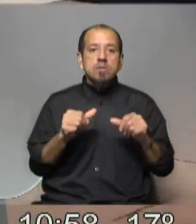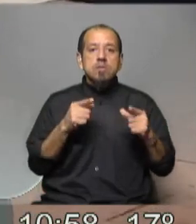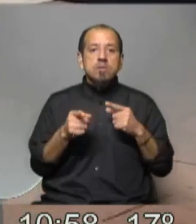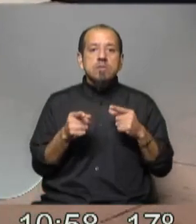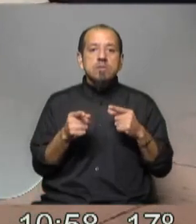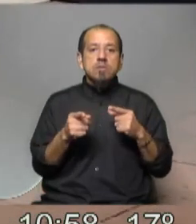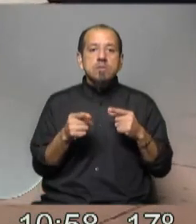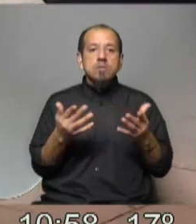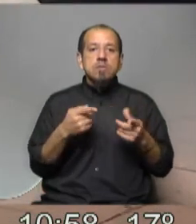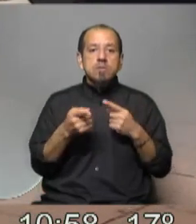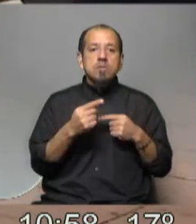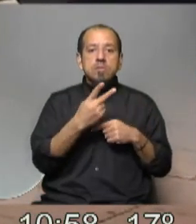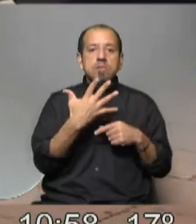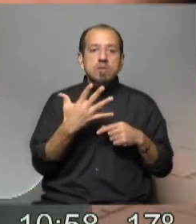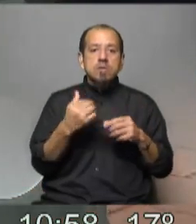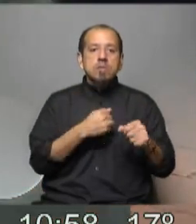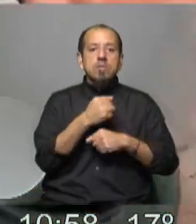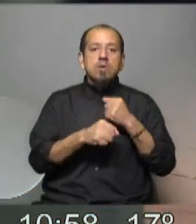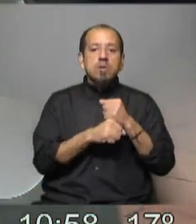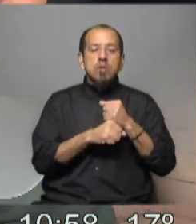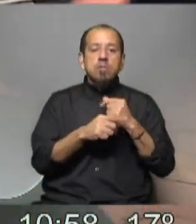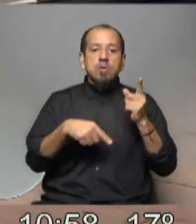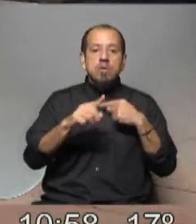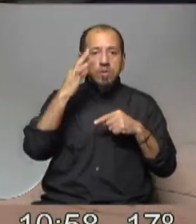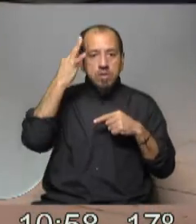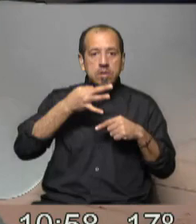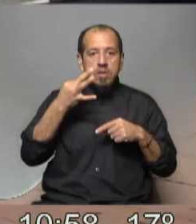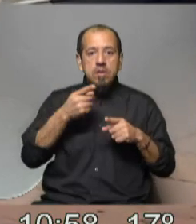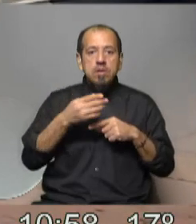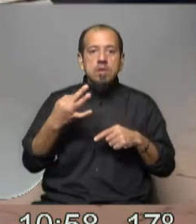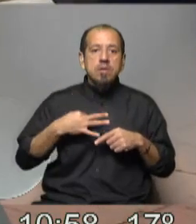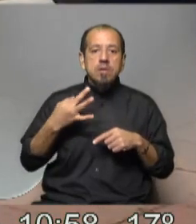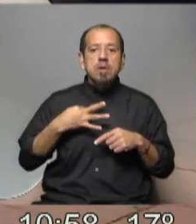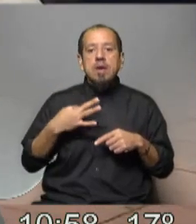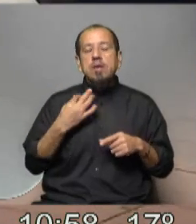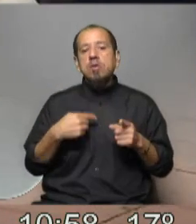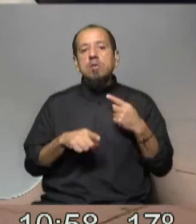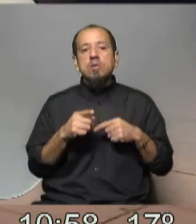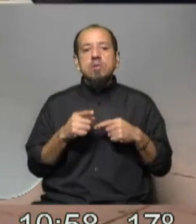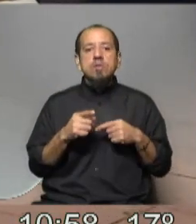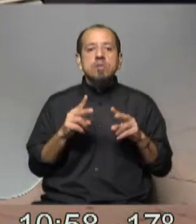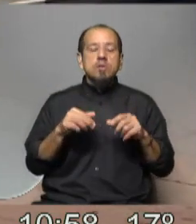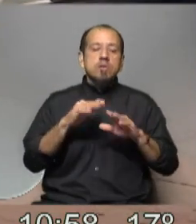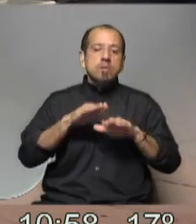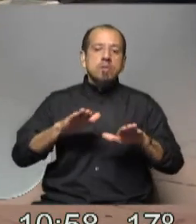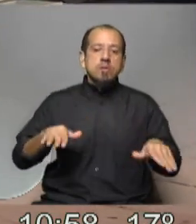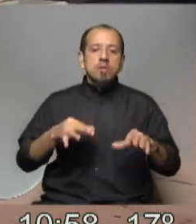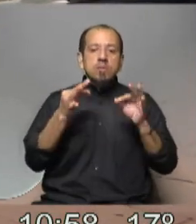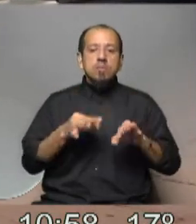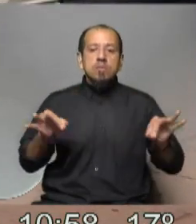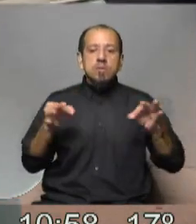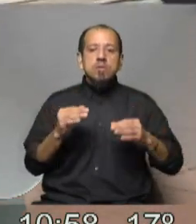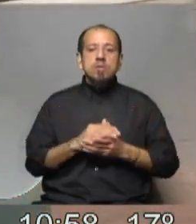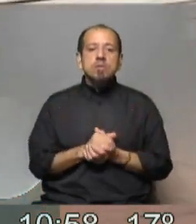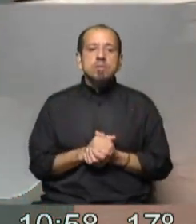caso, ahora son 25 años ya, pero en realidad es desde hace muchos más años que estoy en el mundo de los niños y de la canción para